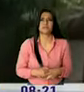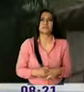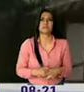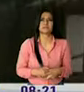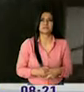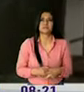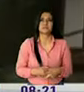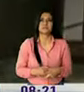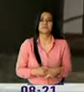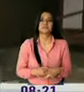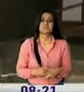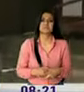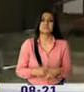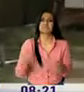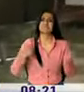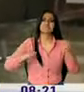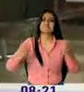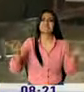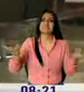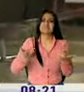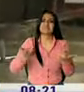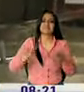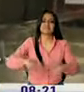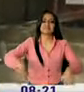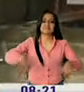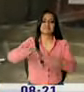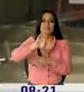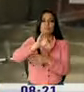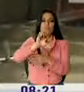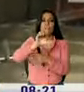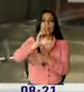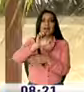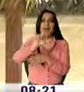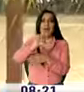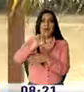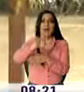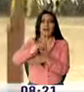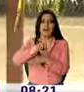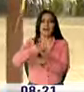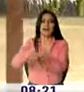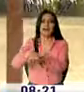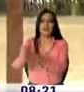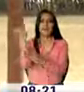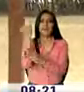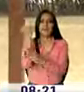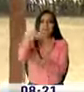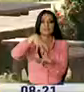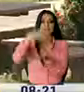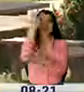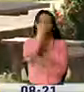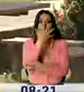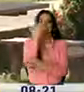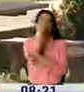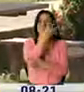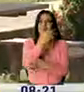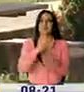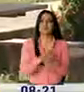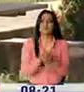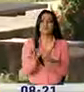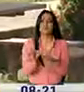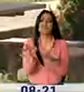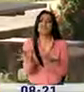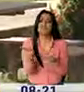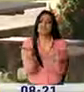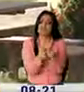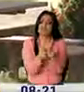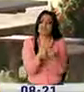Aventuras, llegamos hasta el recinto Vuelta Larga en el cantón Río Verde, en la provincia de Esmeraldas. A pesar de ser un pueblo pequeño, su fama